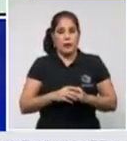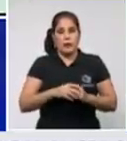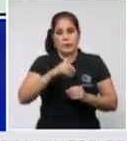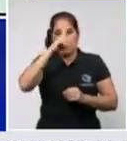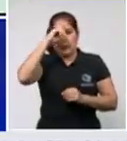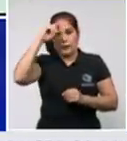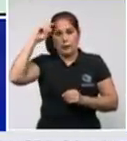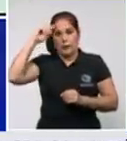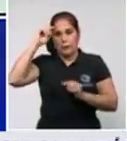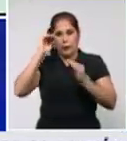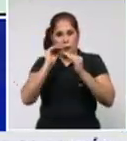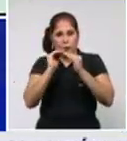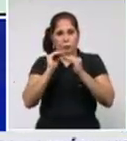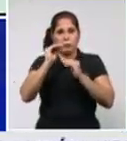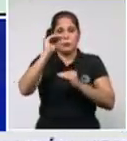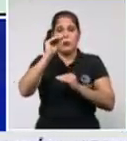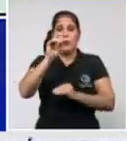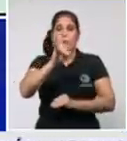se incrementa a